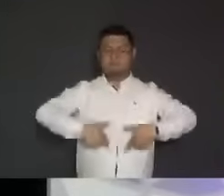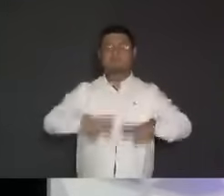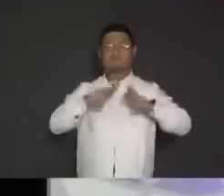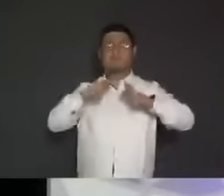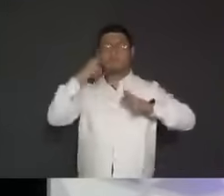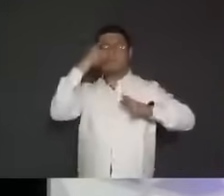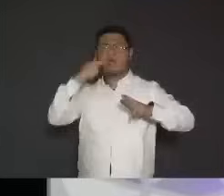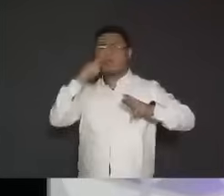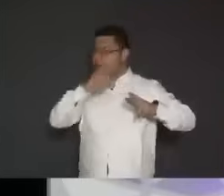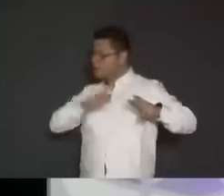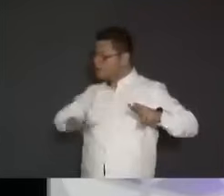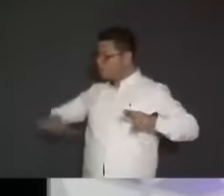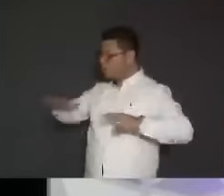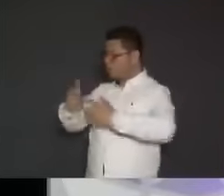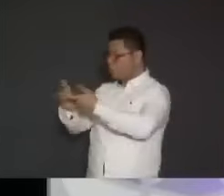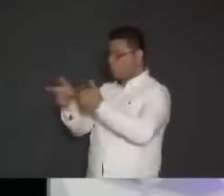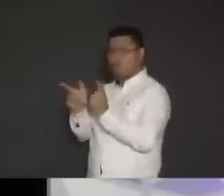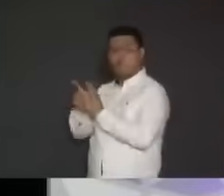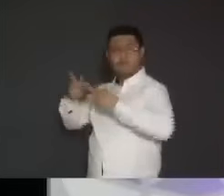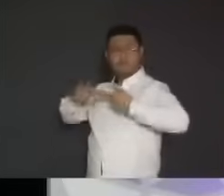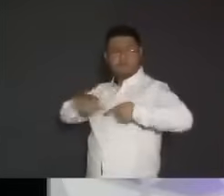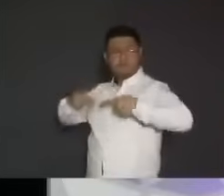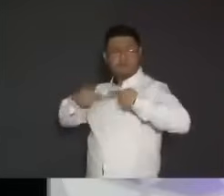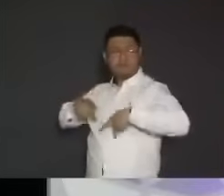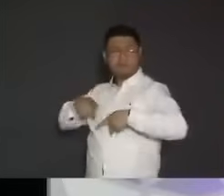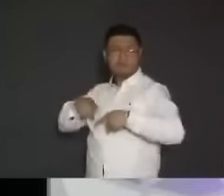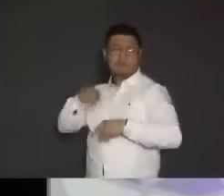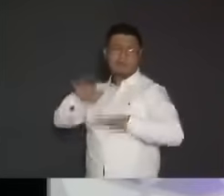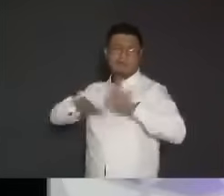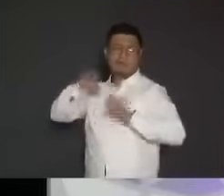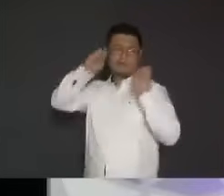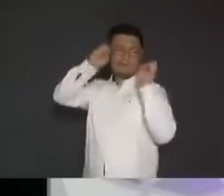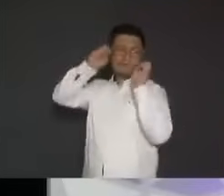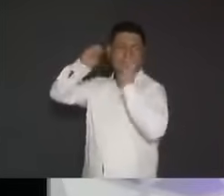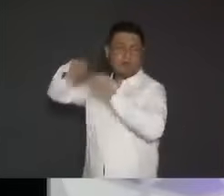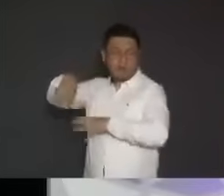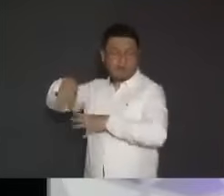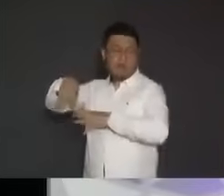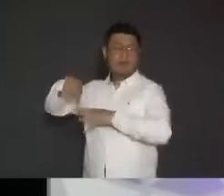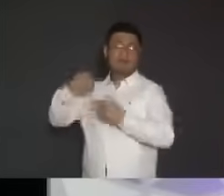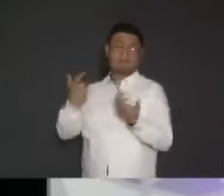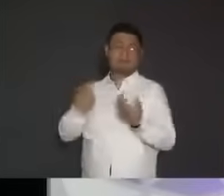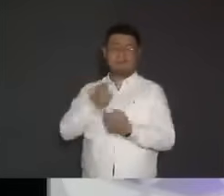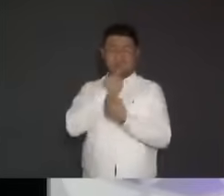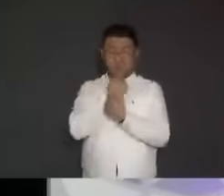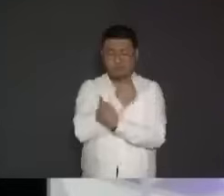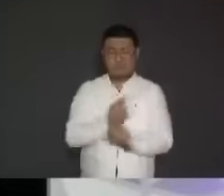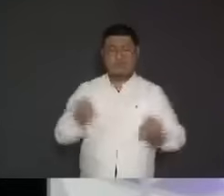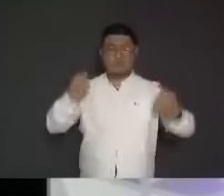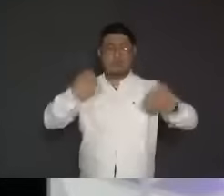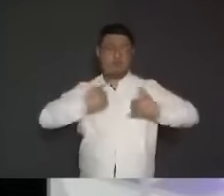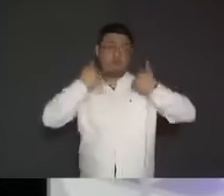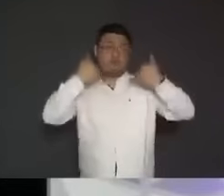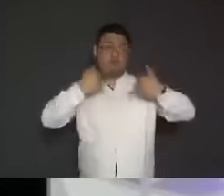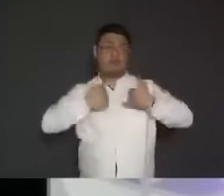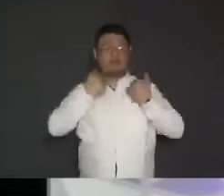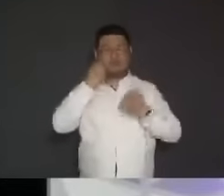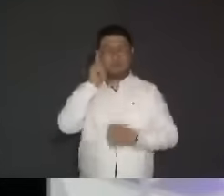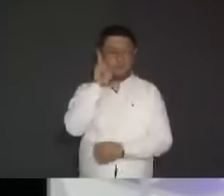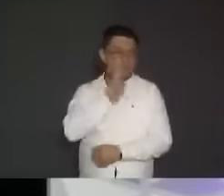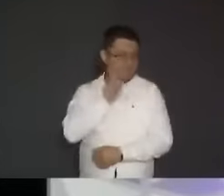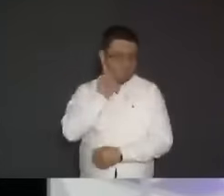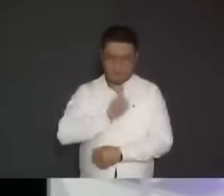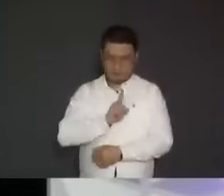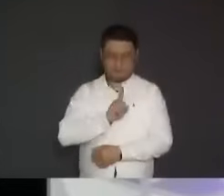personas que han sido olvidadas por la vieja política, los niños y las niñas, las juventudes y las mujeres. Hoy vas a tener